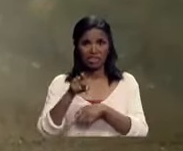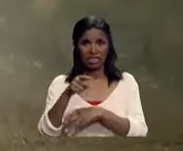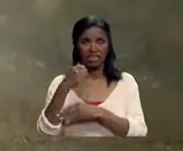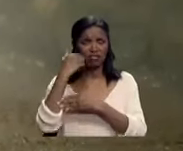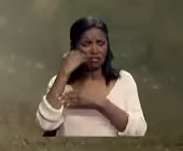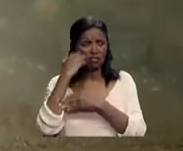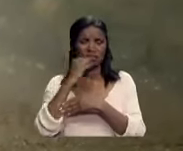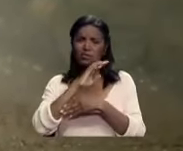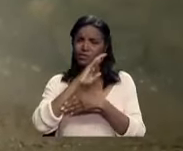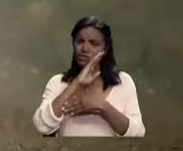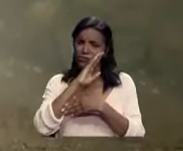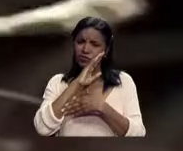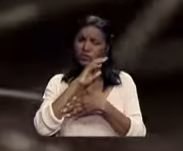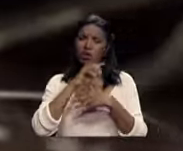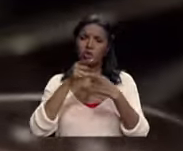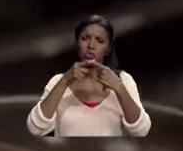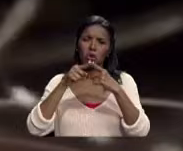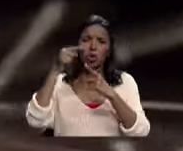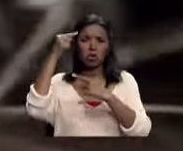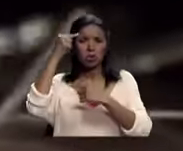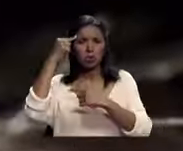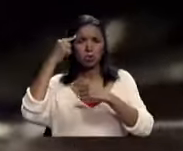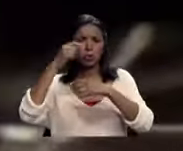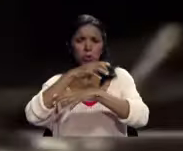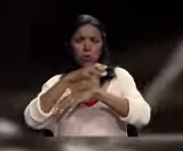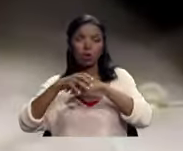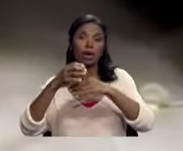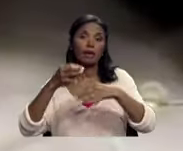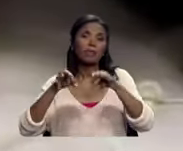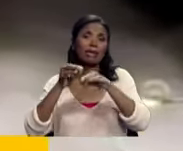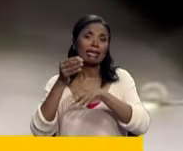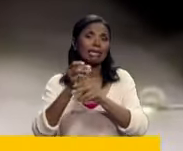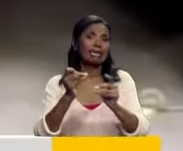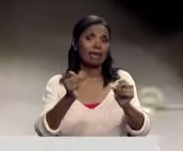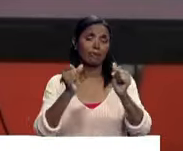síntomas sospechosos de dengue, debe asistir al médico